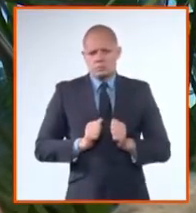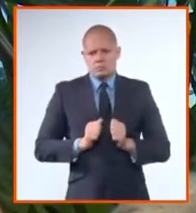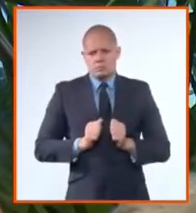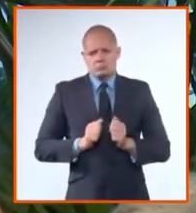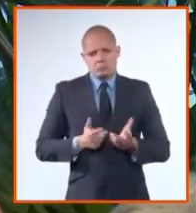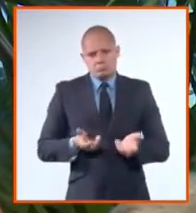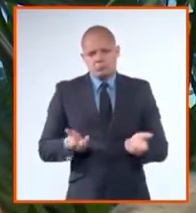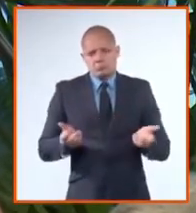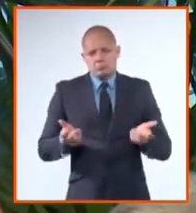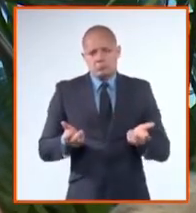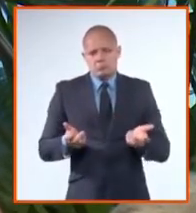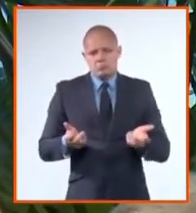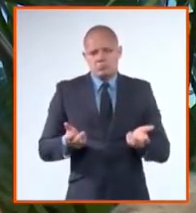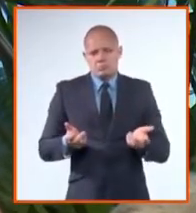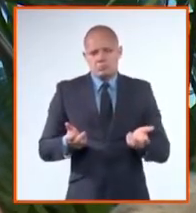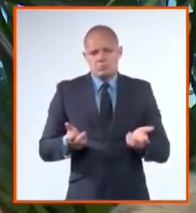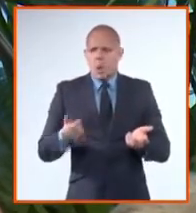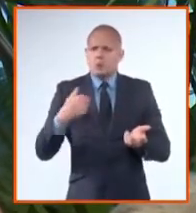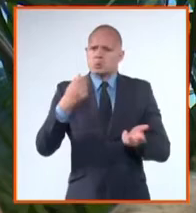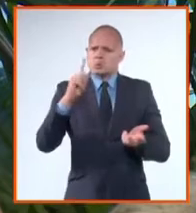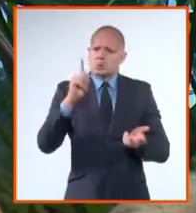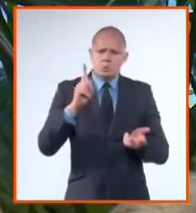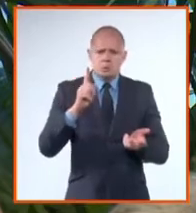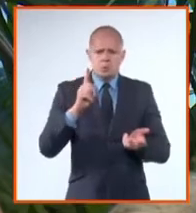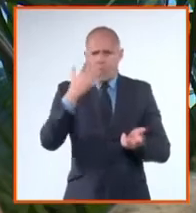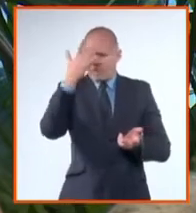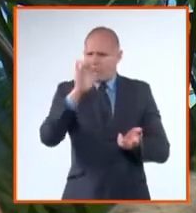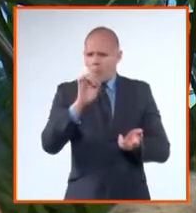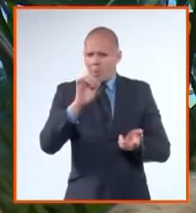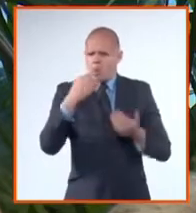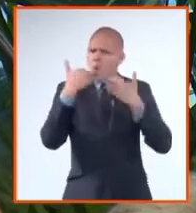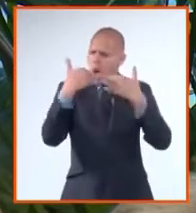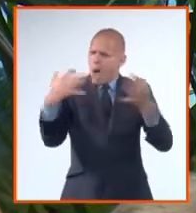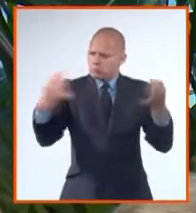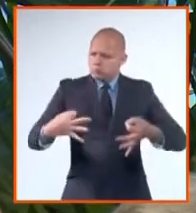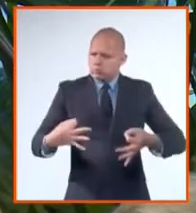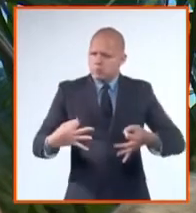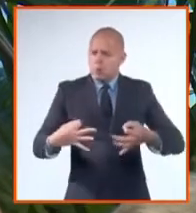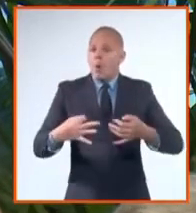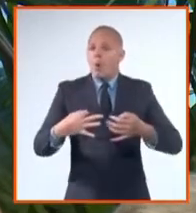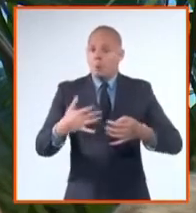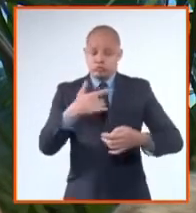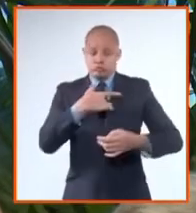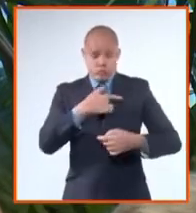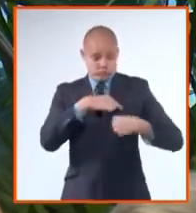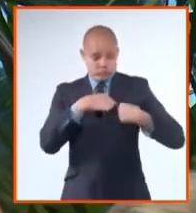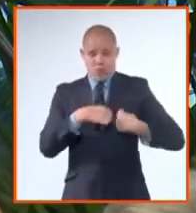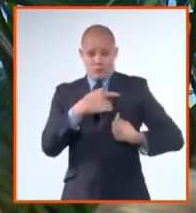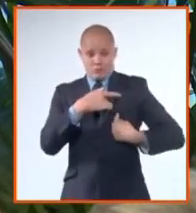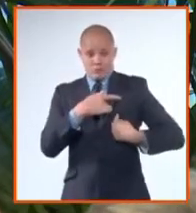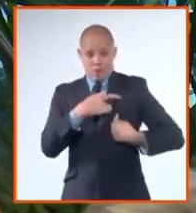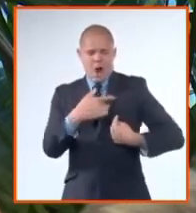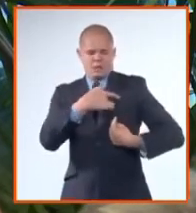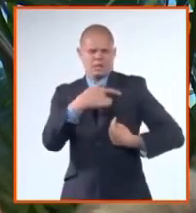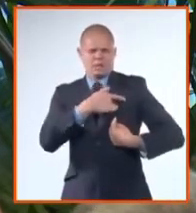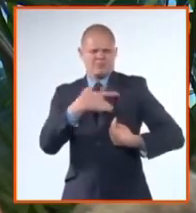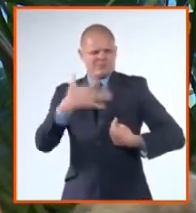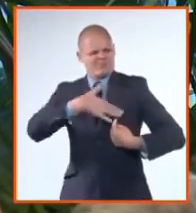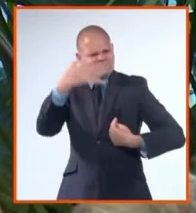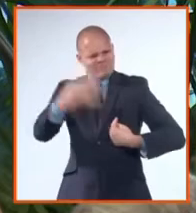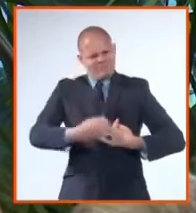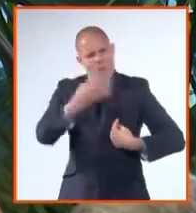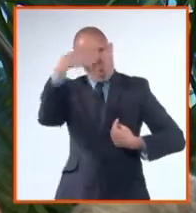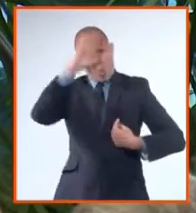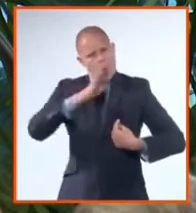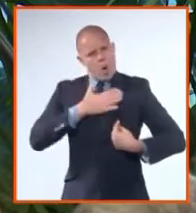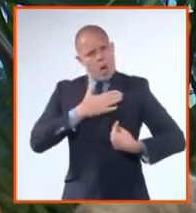aún así, lo voy a decir con un corazón revolucionario y con una mente revolucionaria,